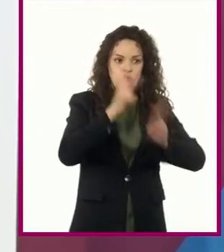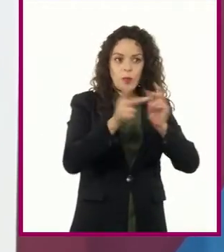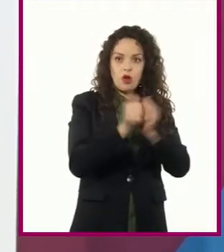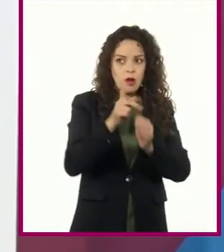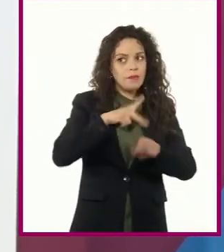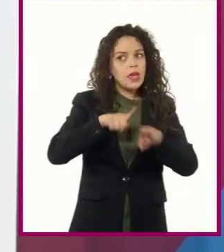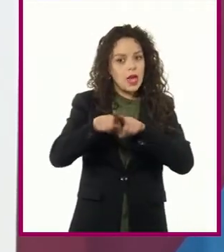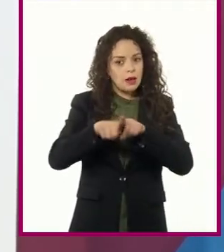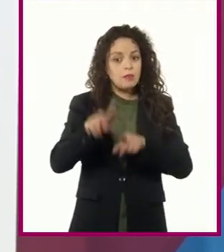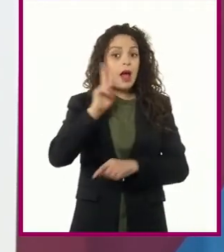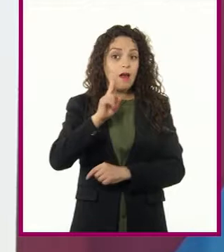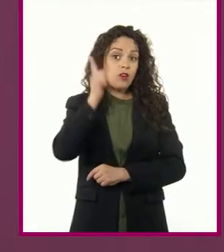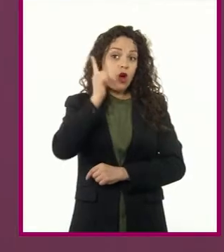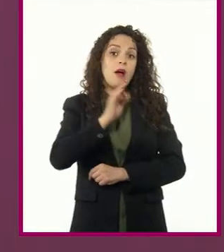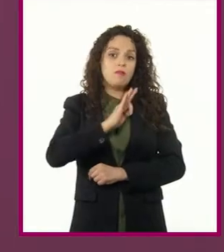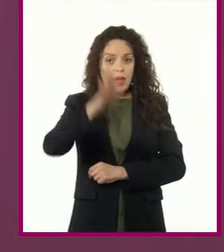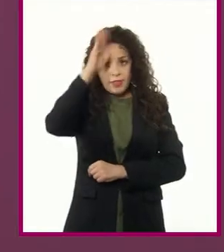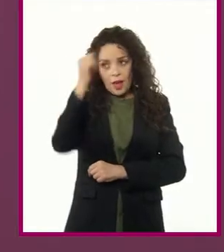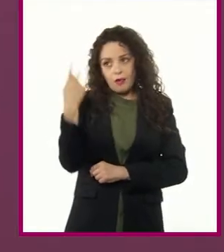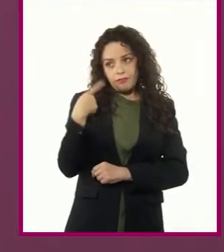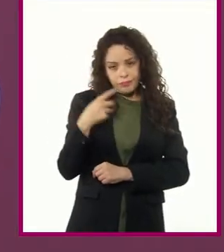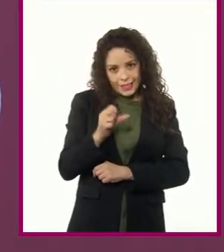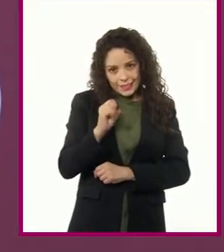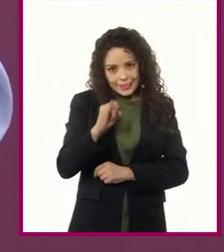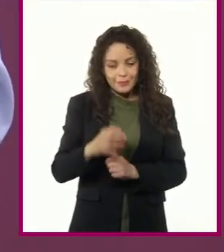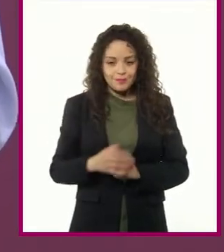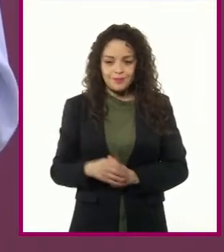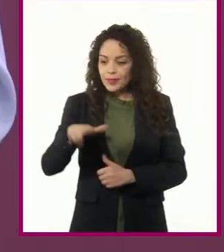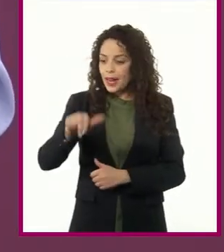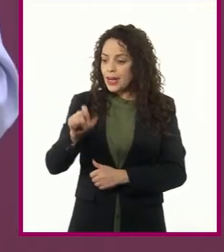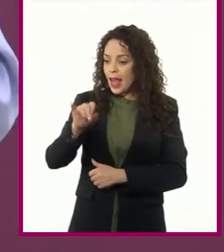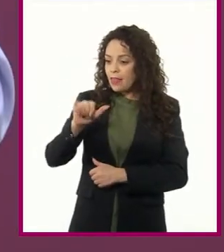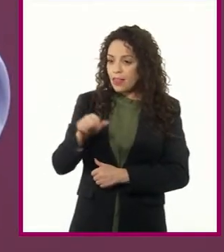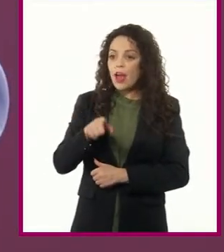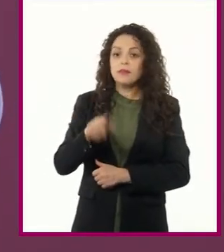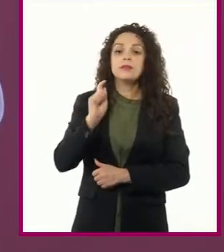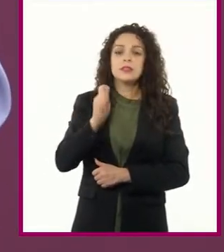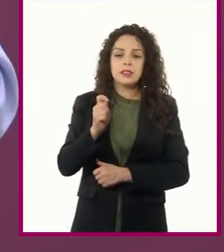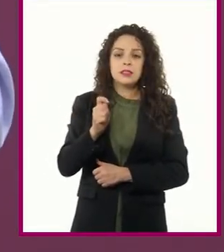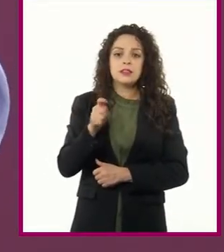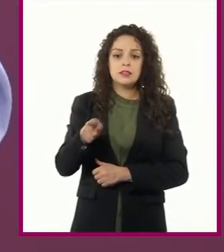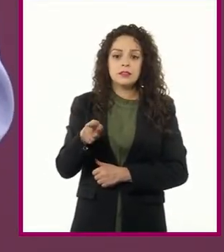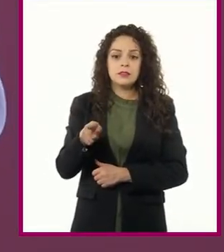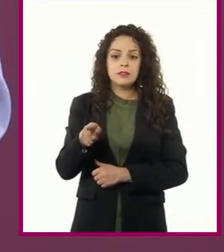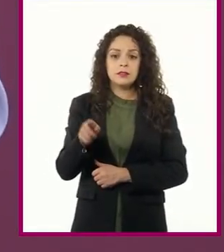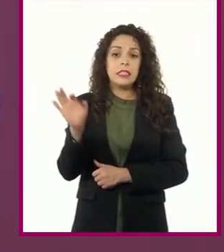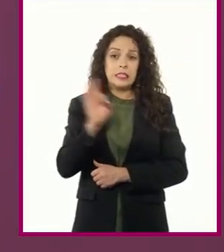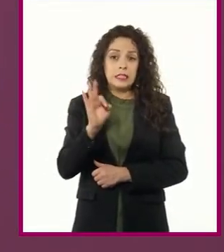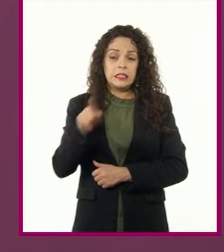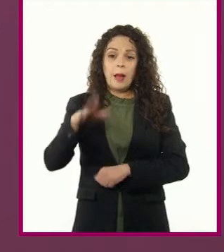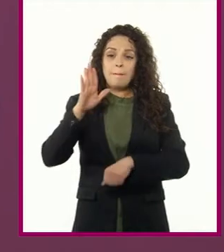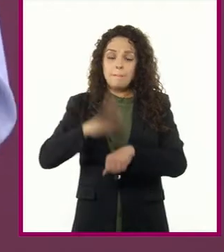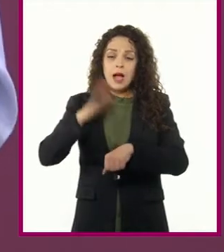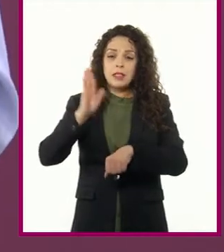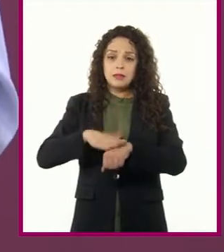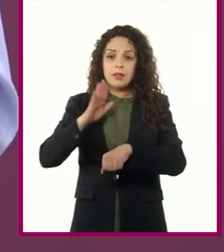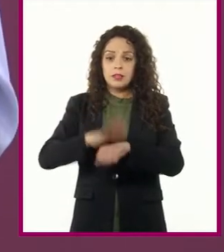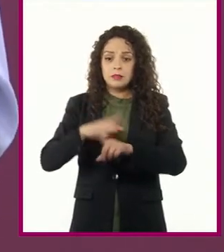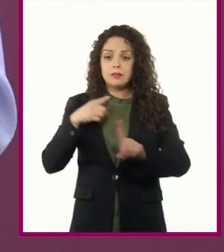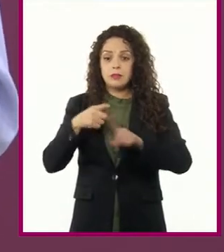esperando llegar a un acuerdo. Nadia, es probable que lo siguiente te brinde más elementos para la